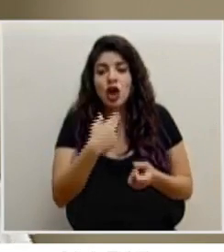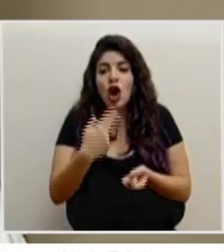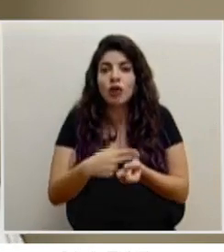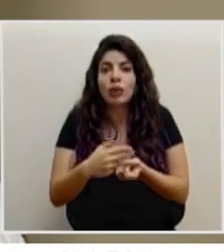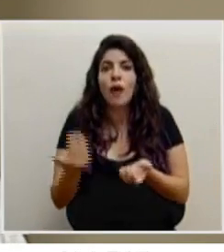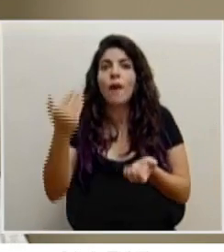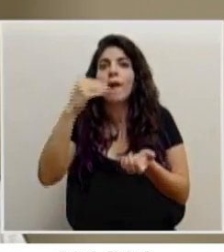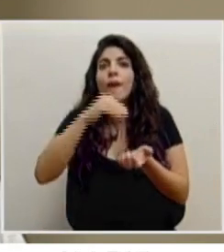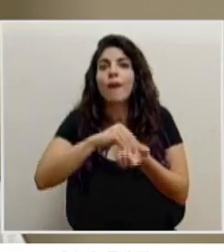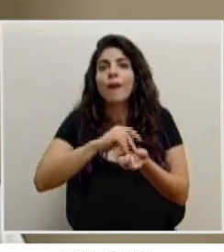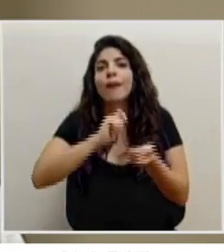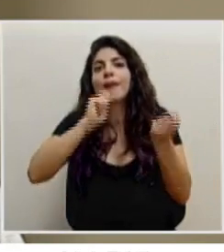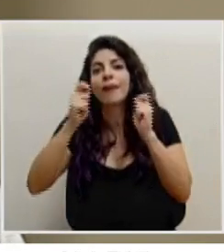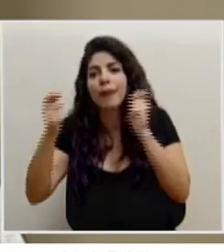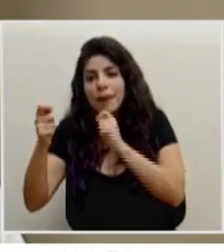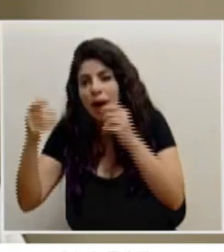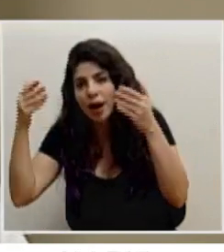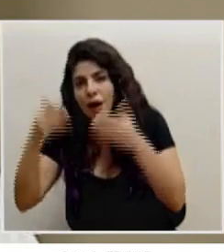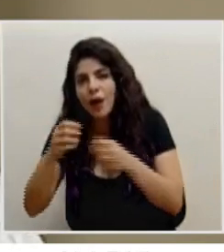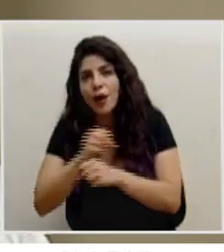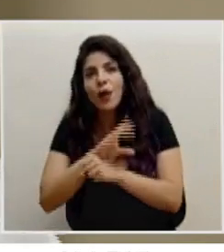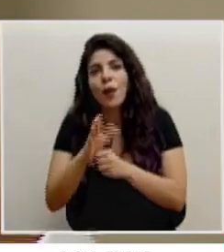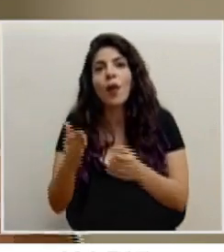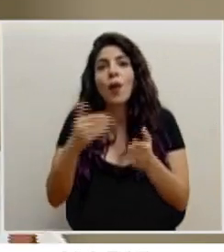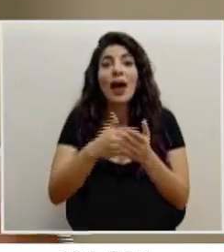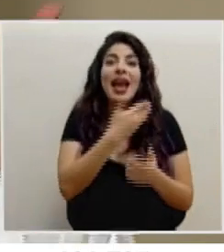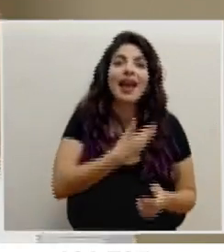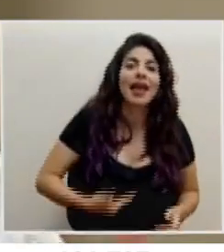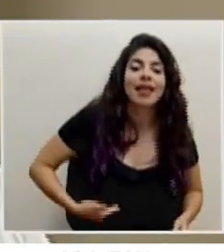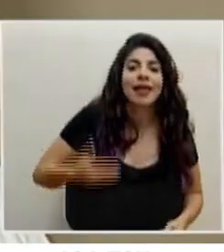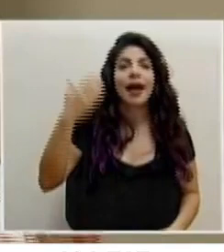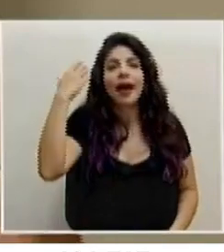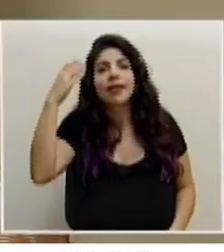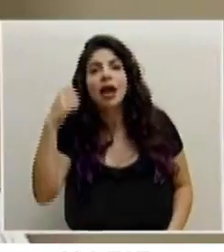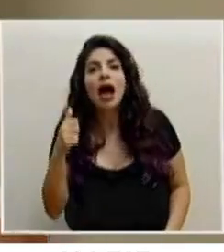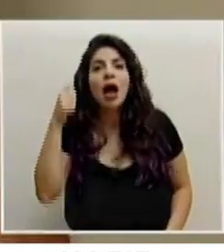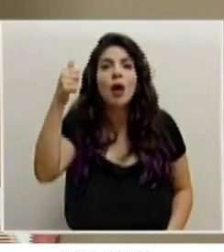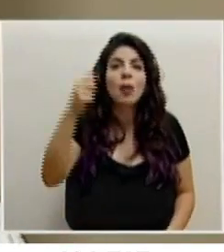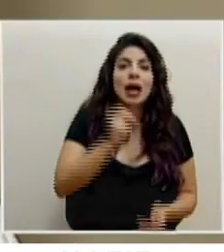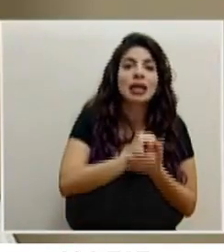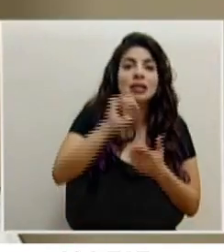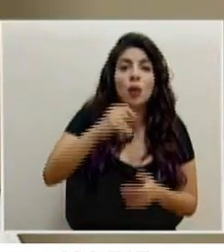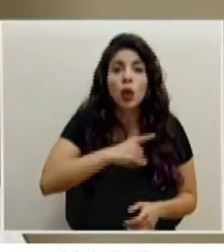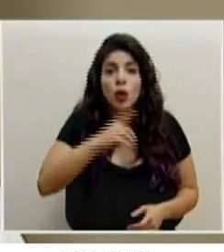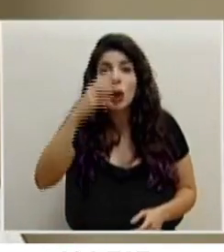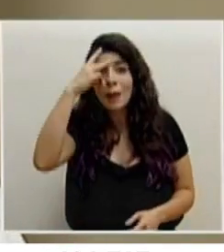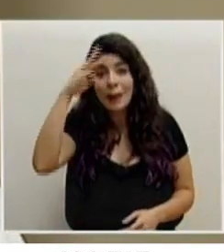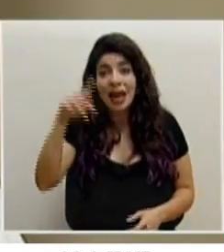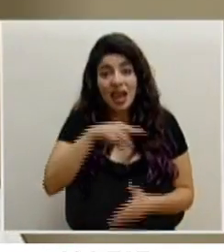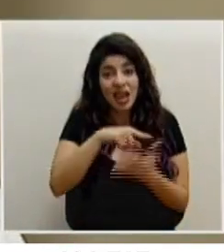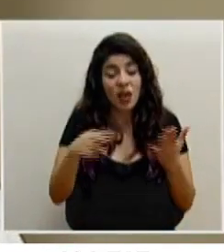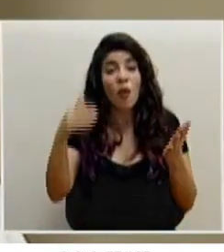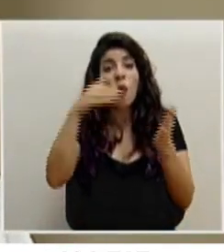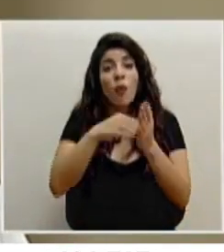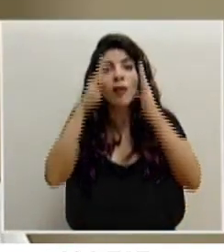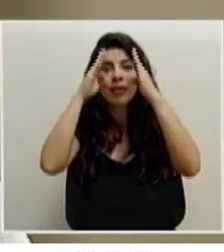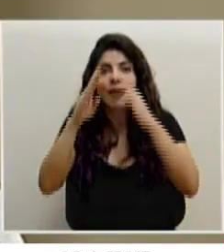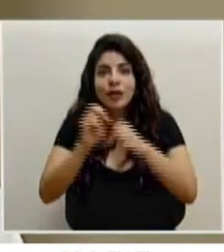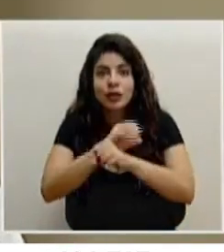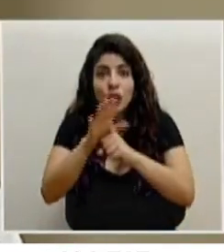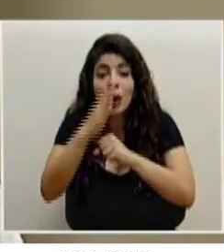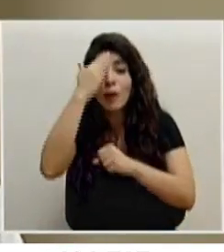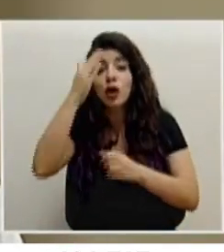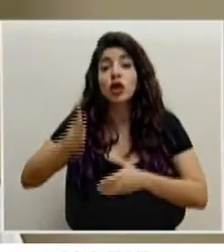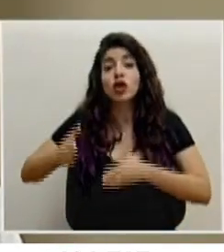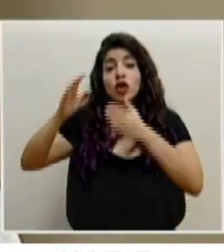otra vez a manejo de pacientes COVID, ¿verdad? Heredia, Cartago, Alajuela, el San Juan de Dios y el México ya están atendiendo pacientes COVID porque la Torre